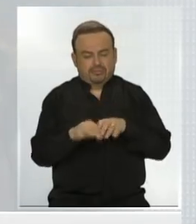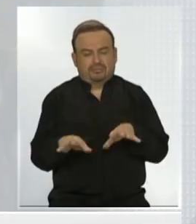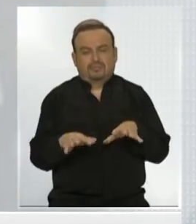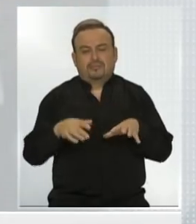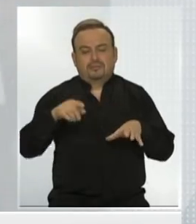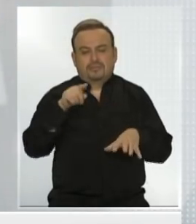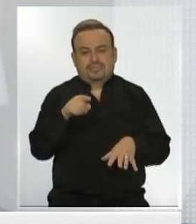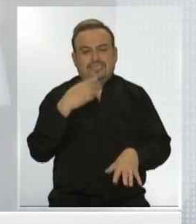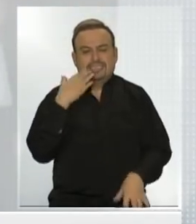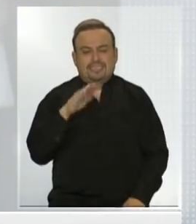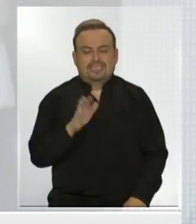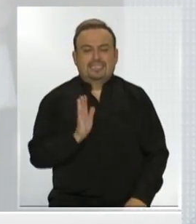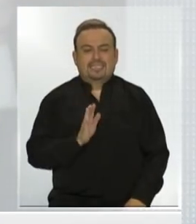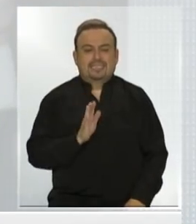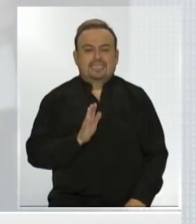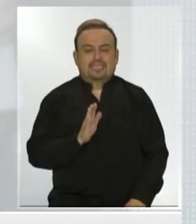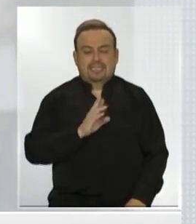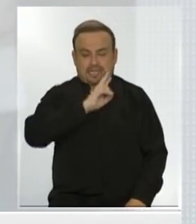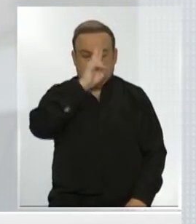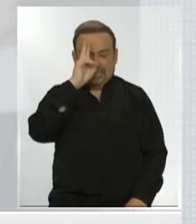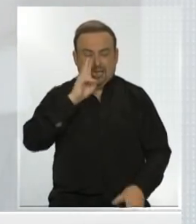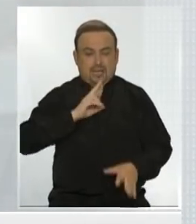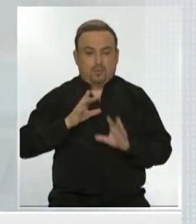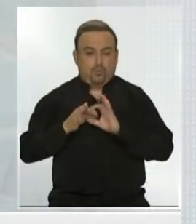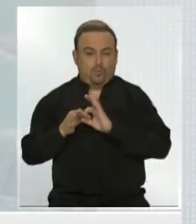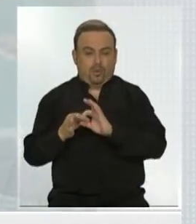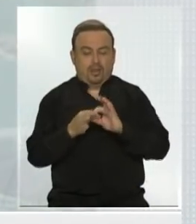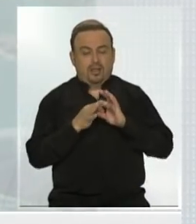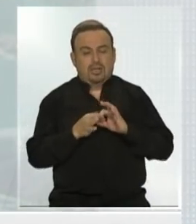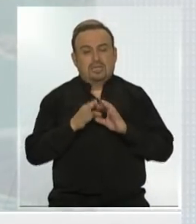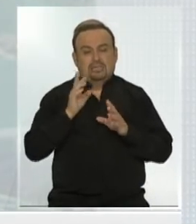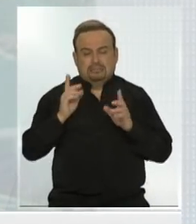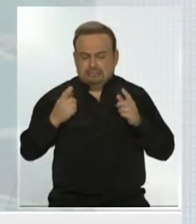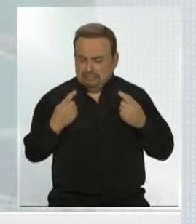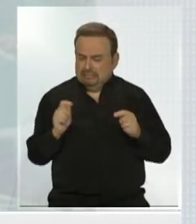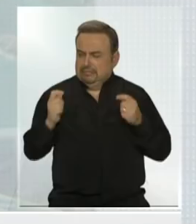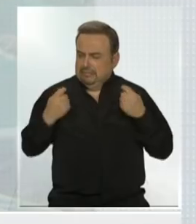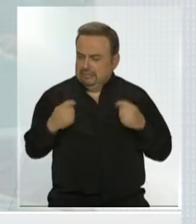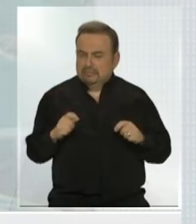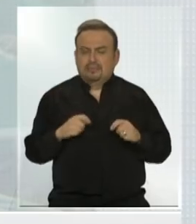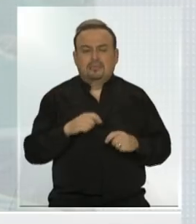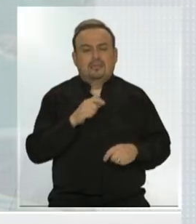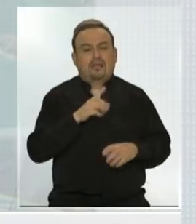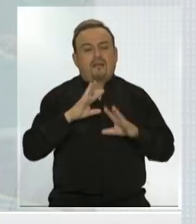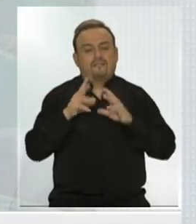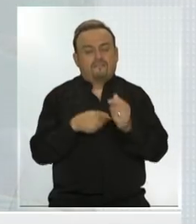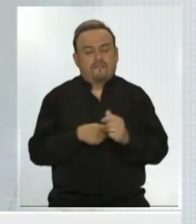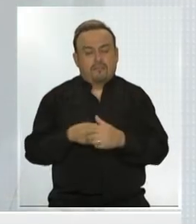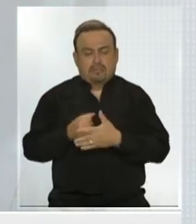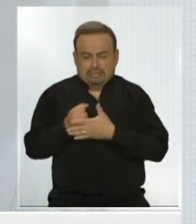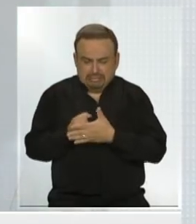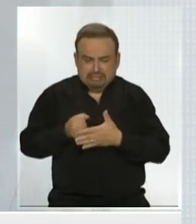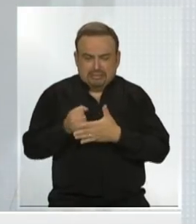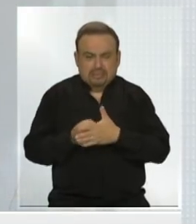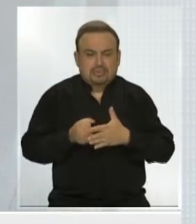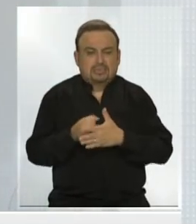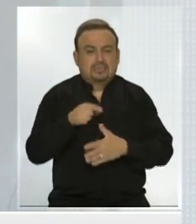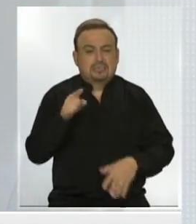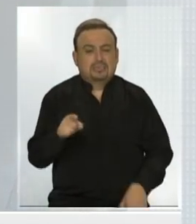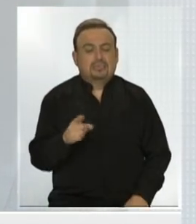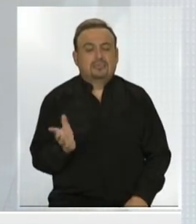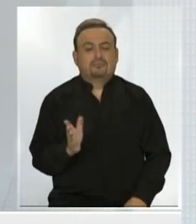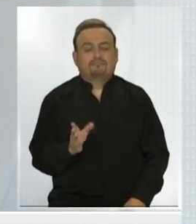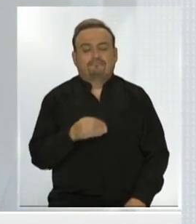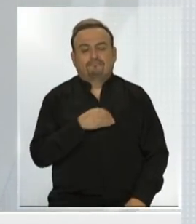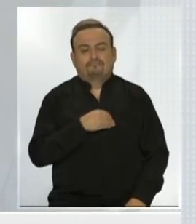expandirse por ese país y pese a todos los esfuerzos por parte de la familia de archi el pequeño acabó